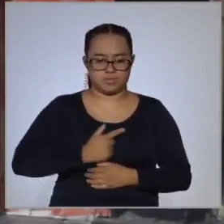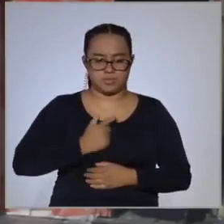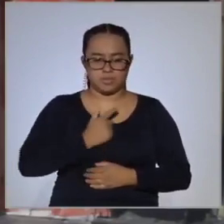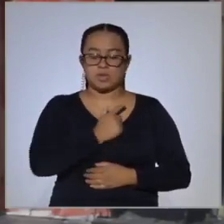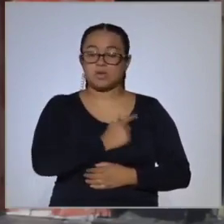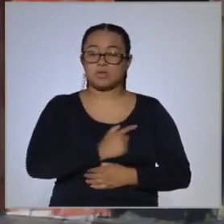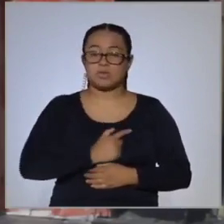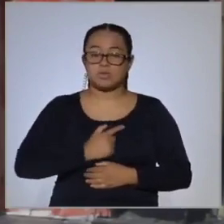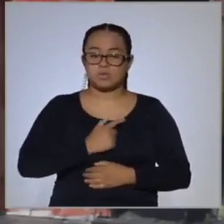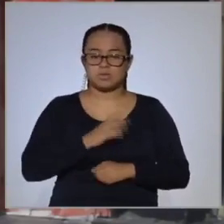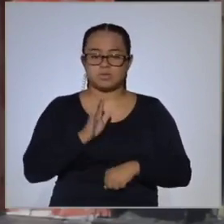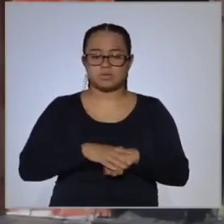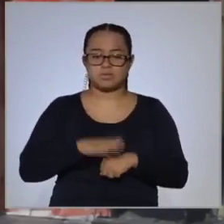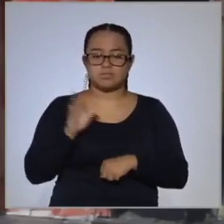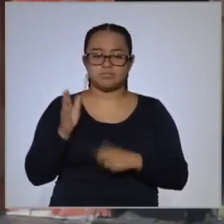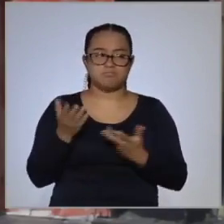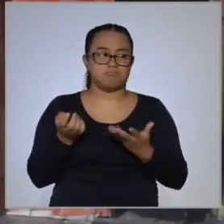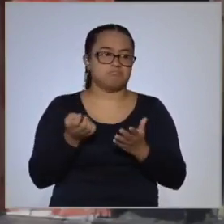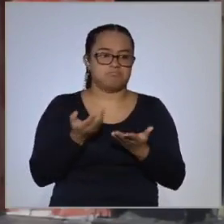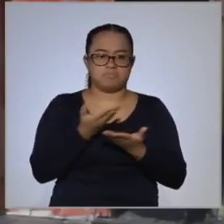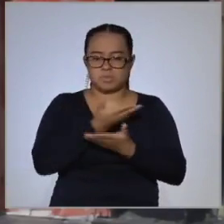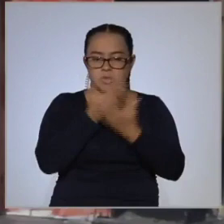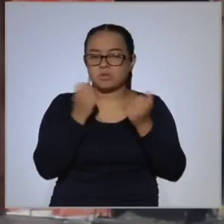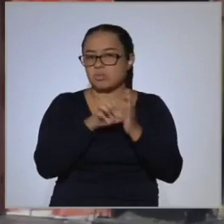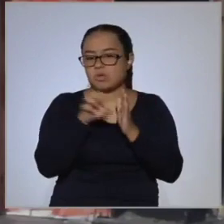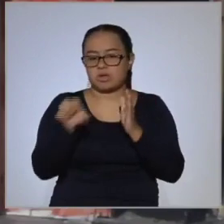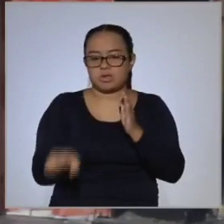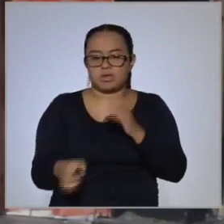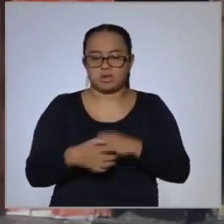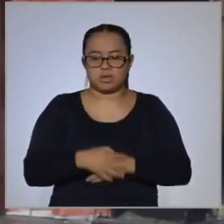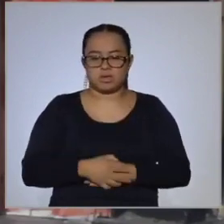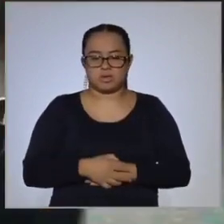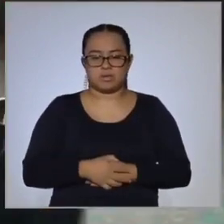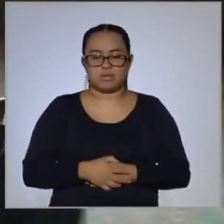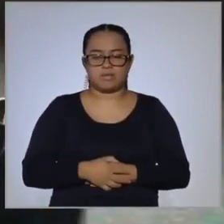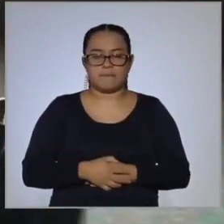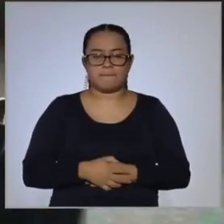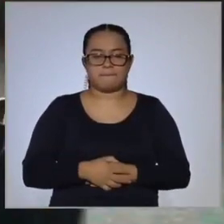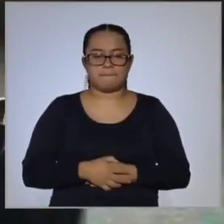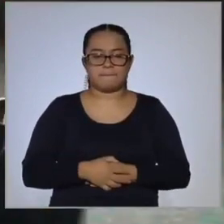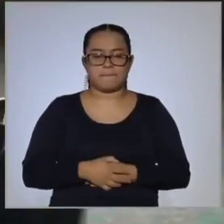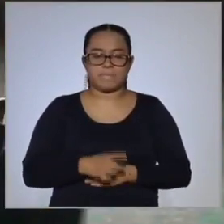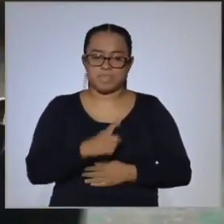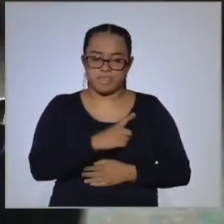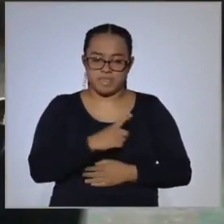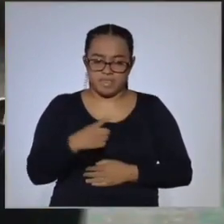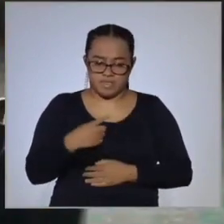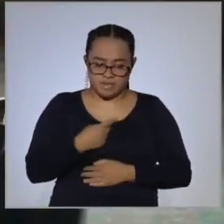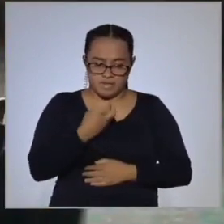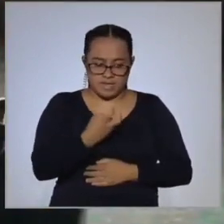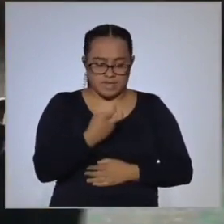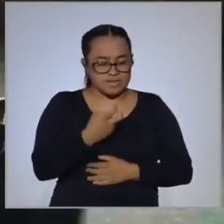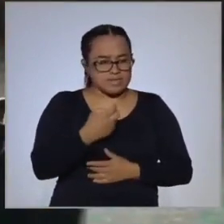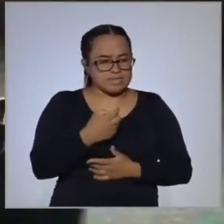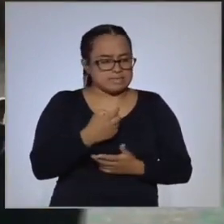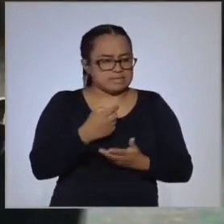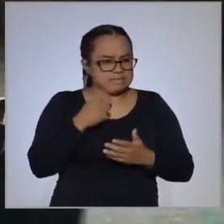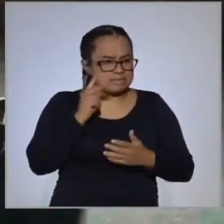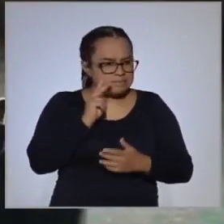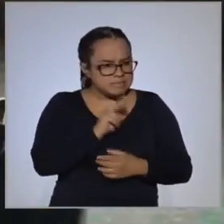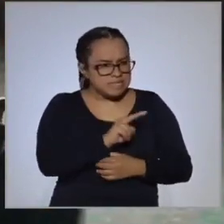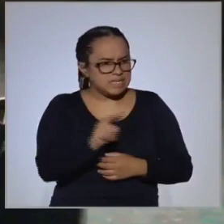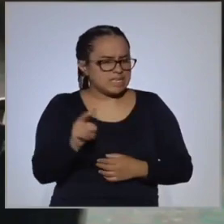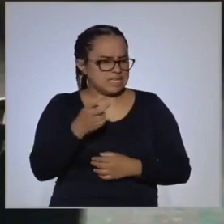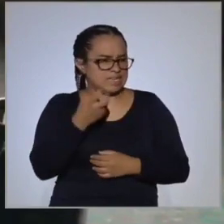algo, no sé, más, sí, que se viva la experiencia, que se adentren con nosotros en